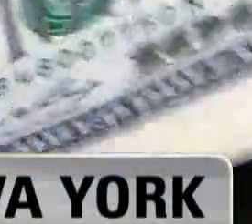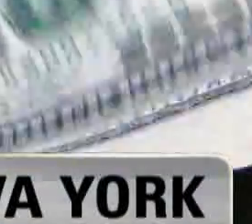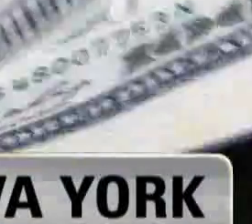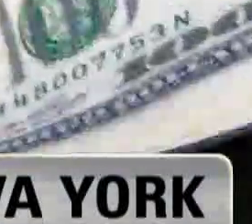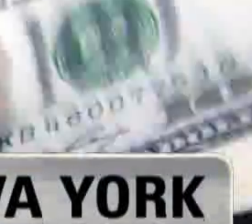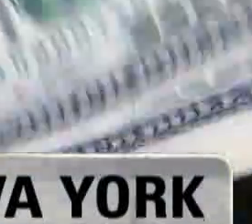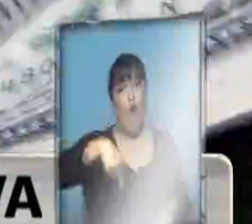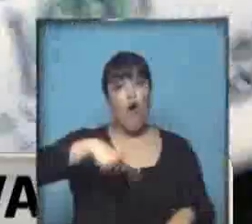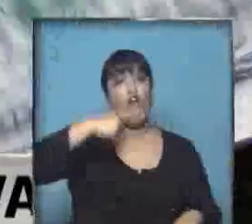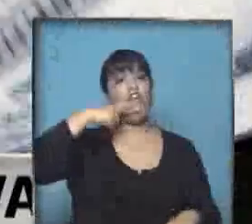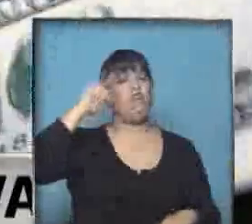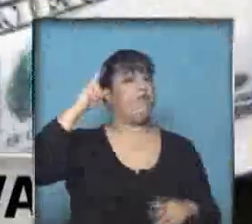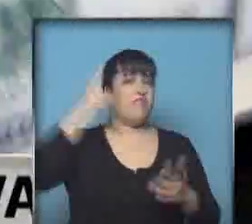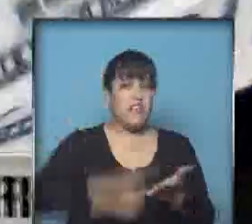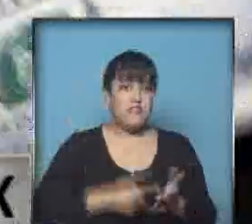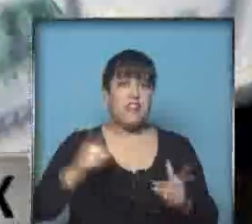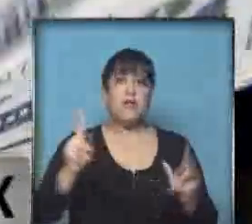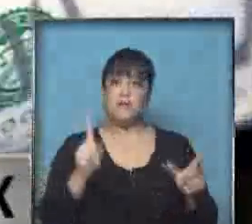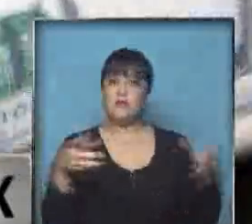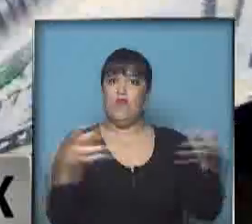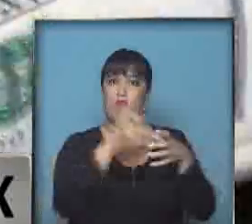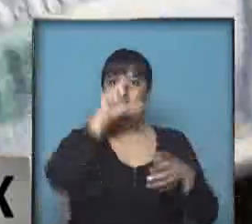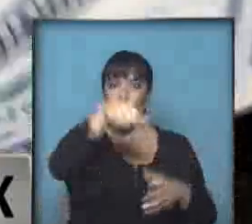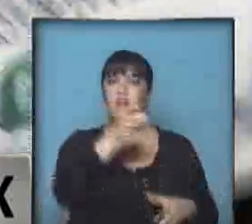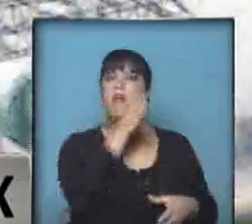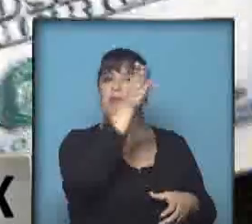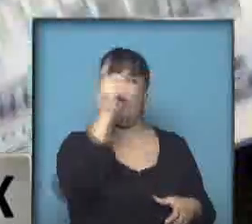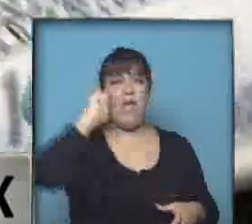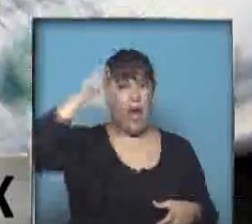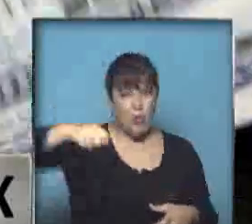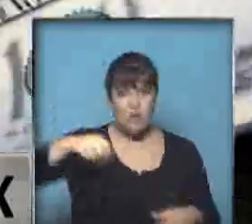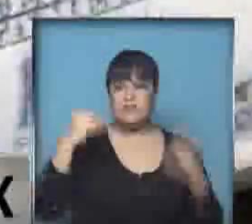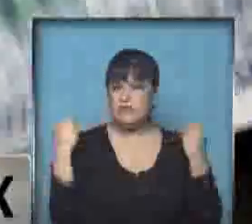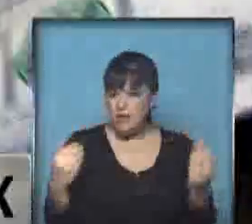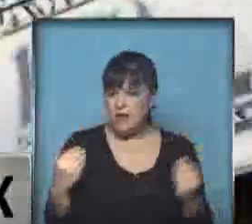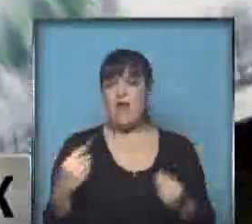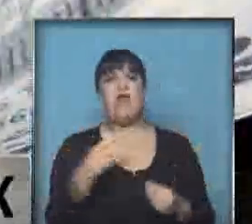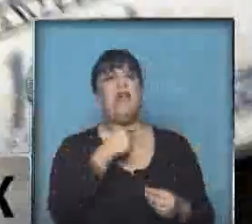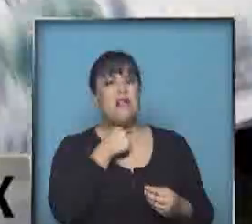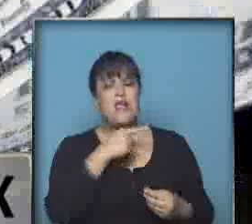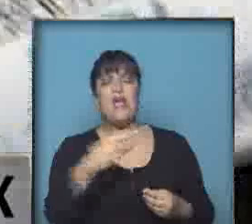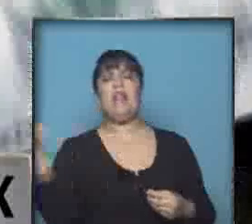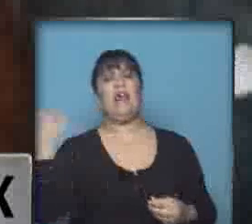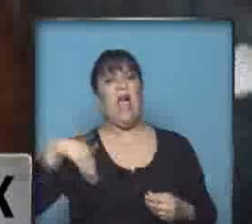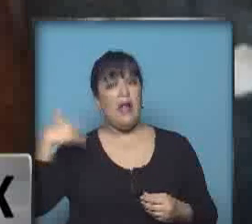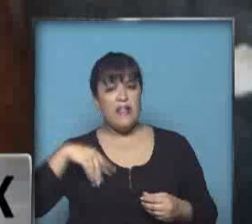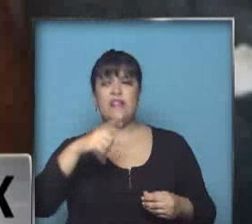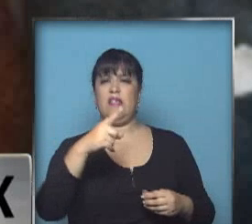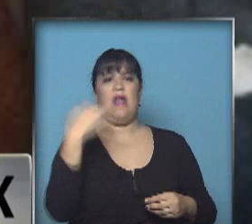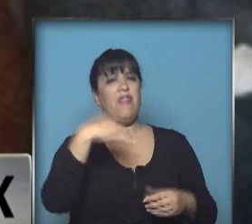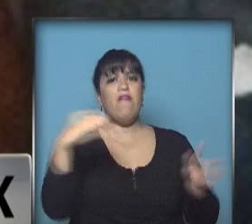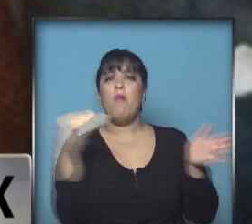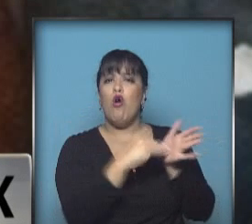hoy este pedido por parte de los buitres que busca por un lado declarar en desacato al gobierno argentino pero